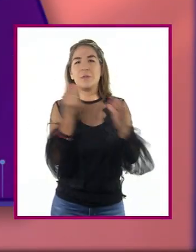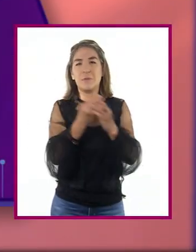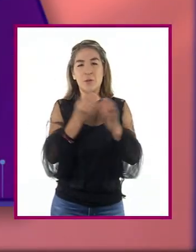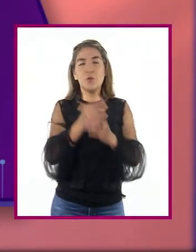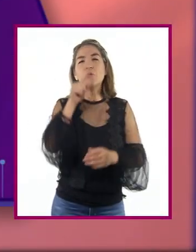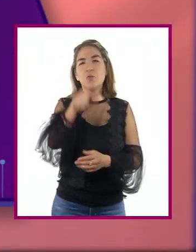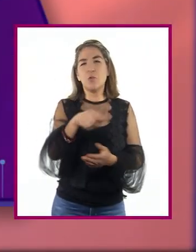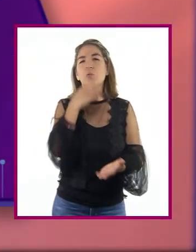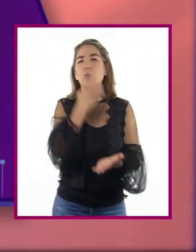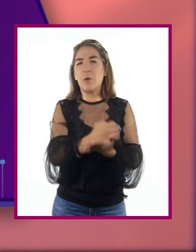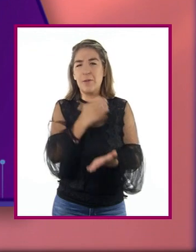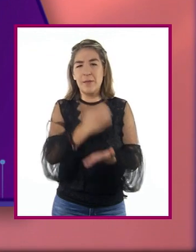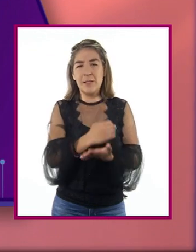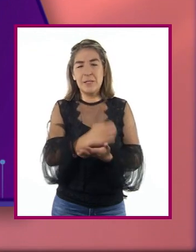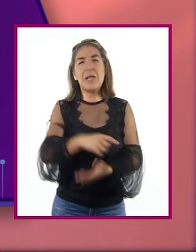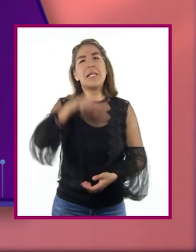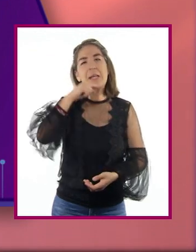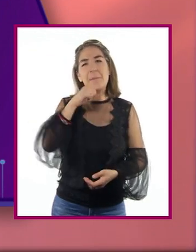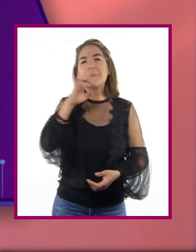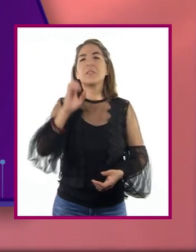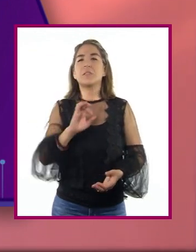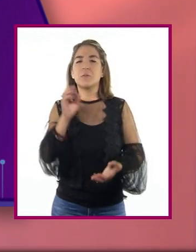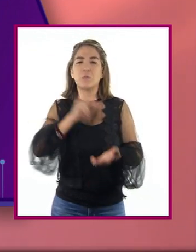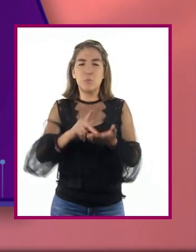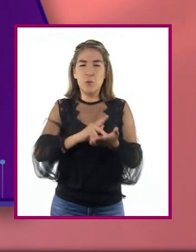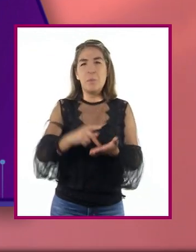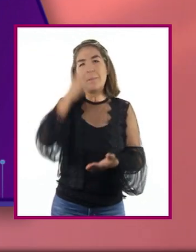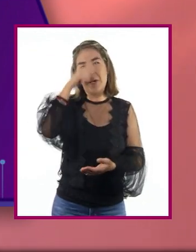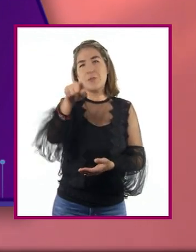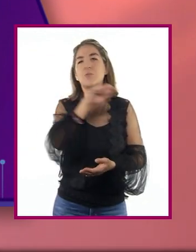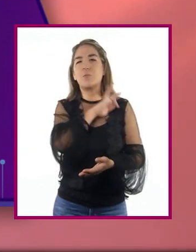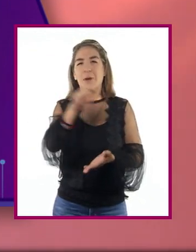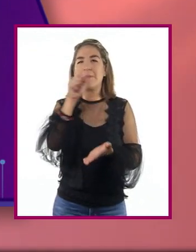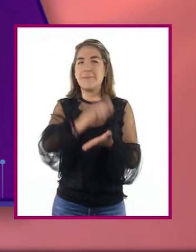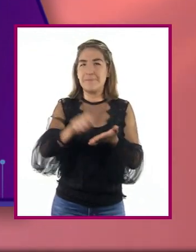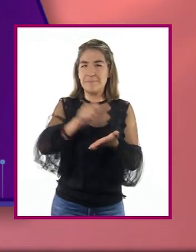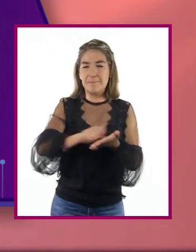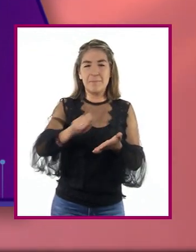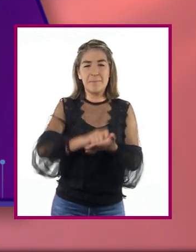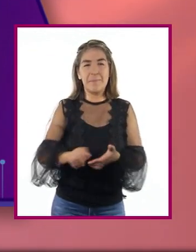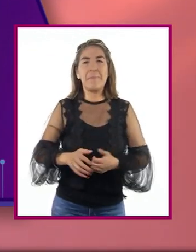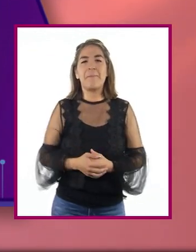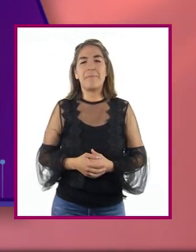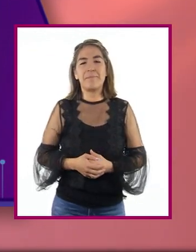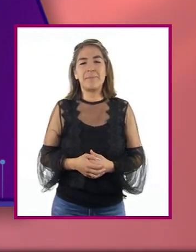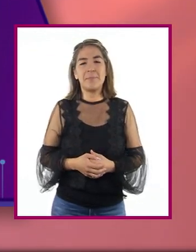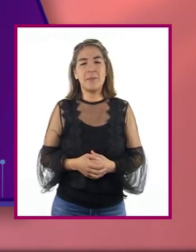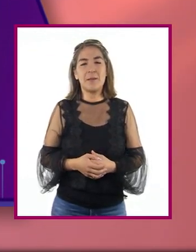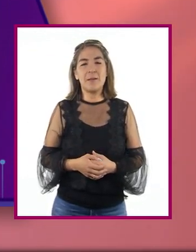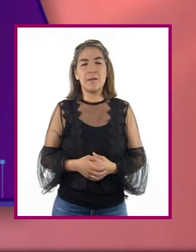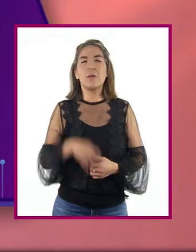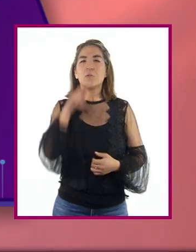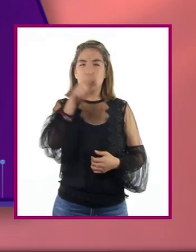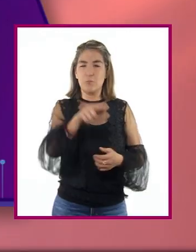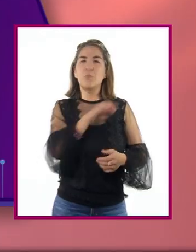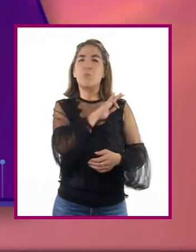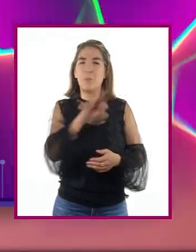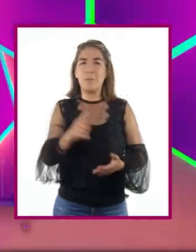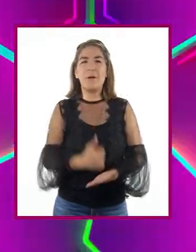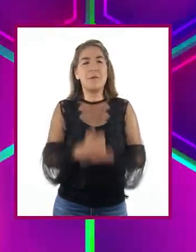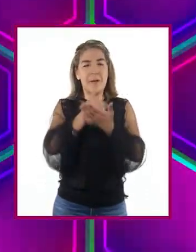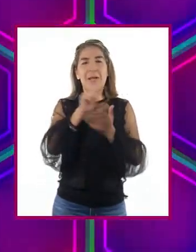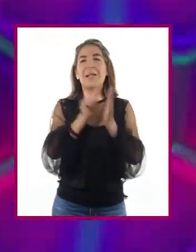siempre confiable cuaderno y lápiz o bolígrafo para que puedan tomar notas. También podría ayudarles tener a la mano su libro de texto.